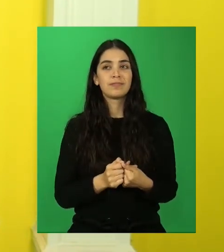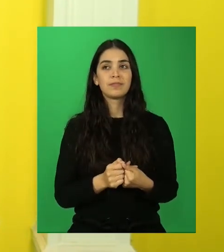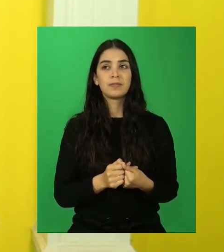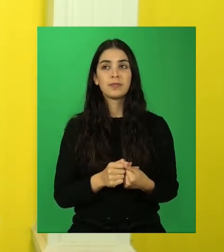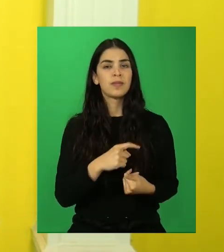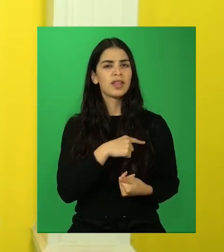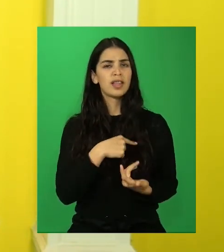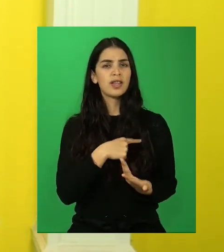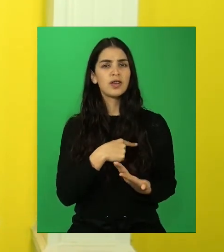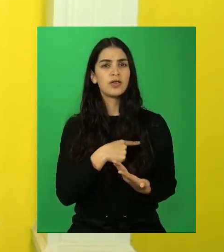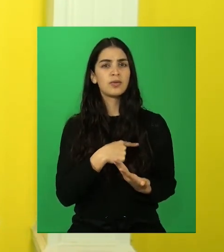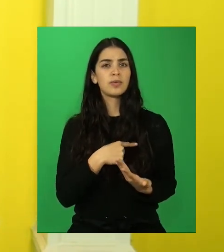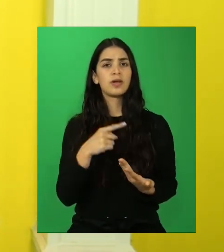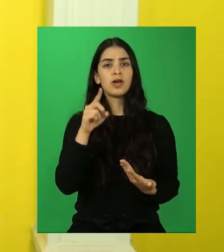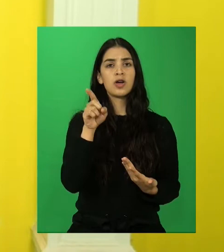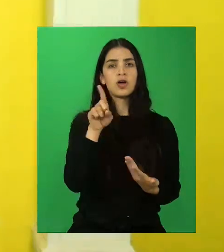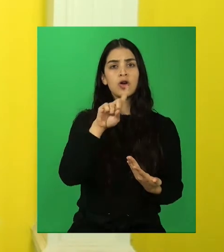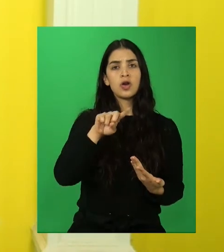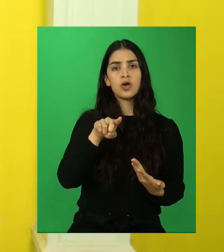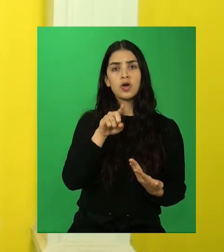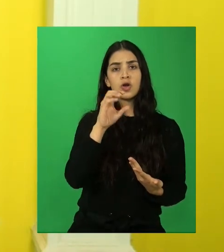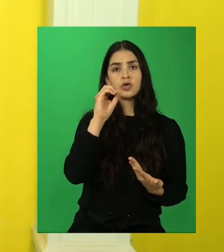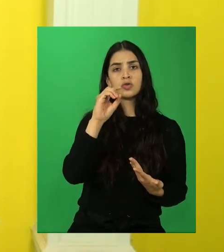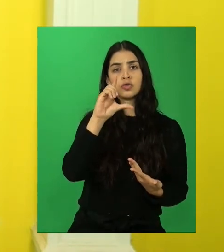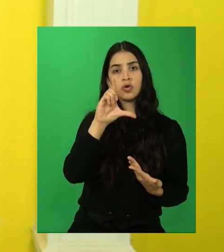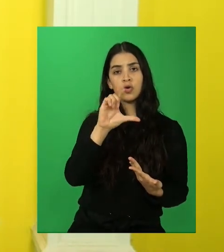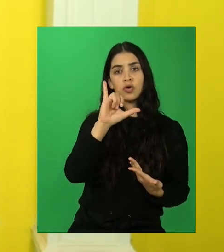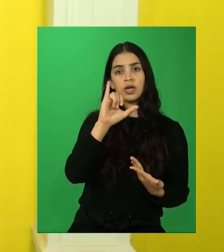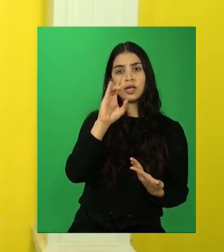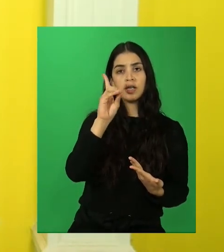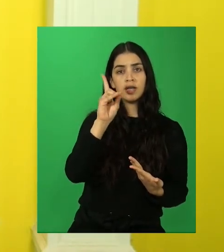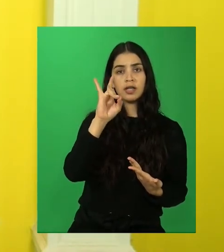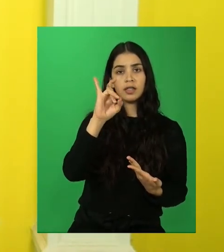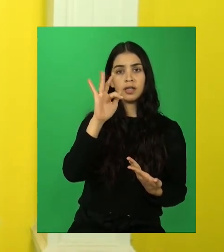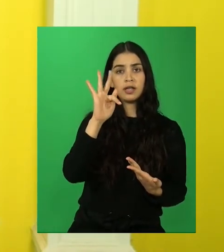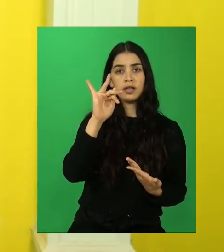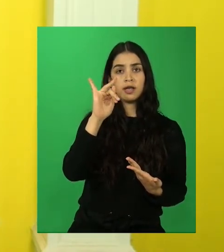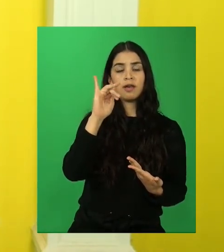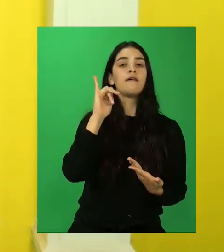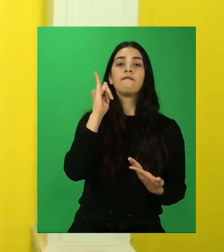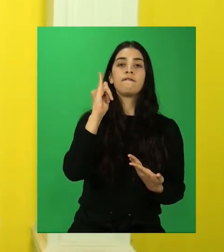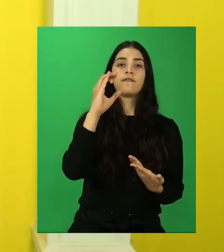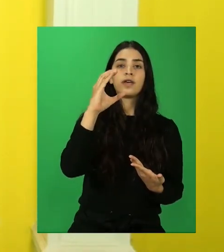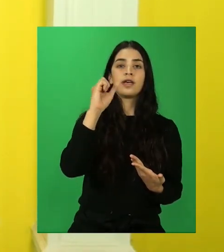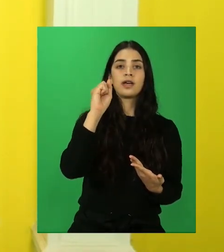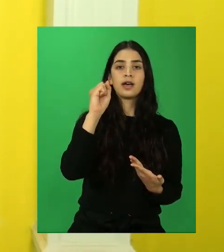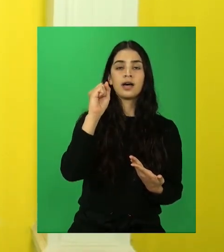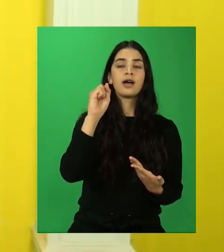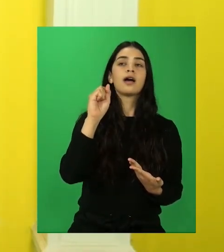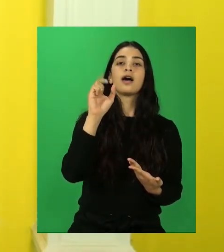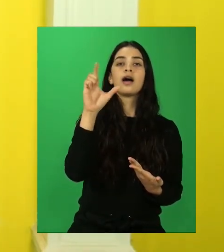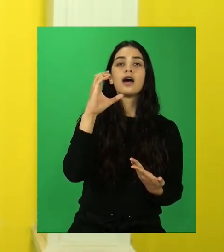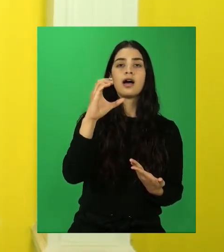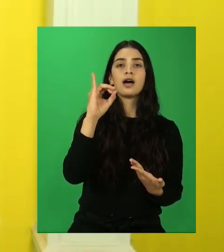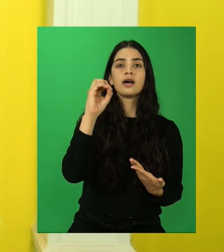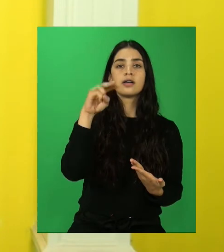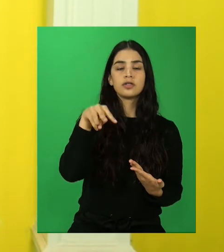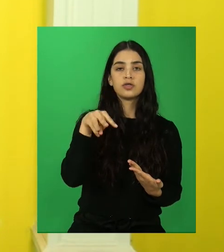eso se le llama solidificación. Y cuando está de sólido a gas se